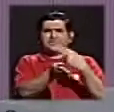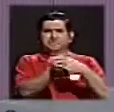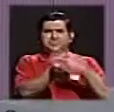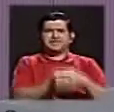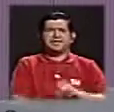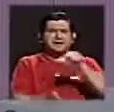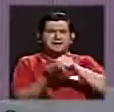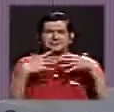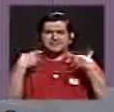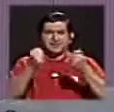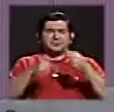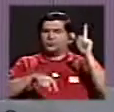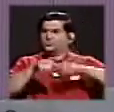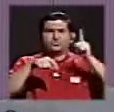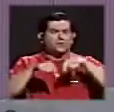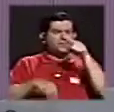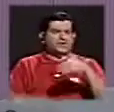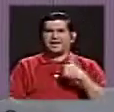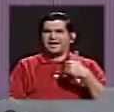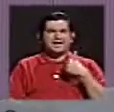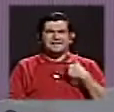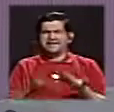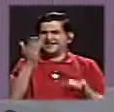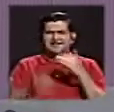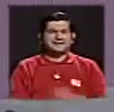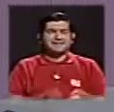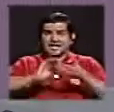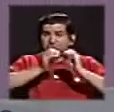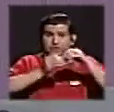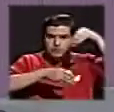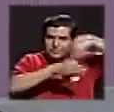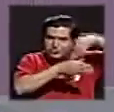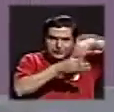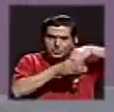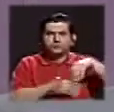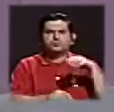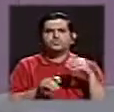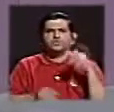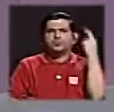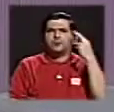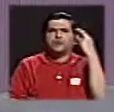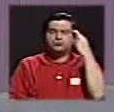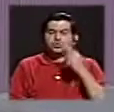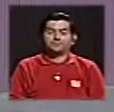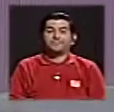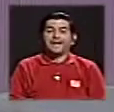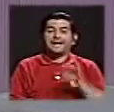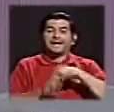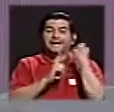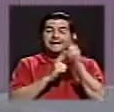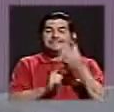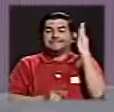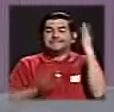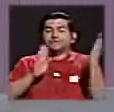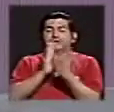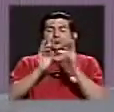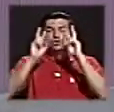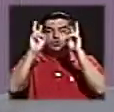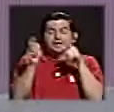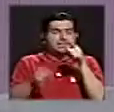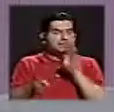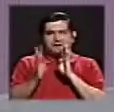hospitales, a los centros de salud, que no pueden ser contabilizados precisamente por esas situaciones a las que deben enfrentarse las mujeres, que es un tema